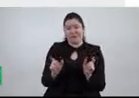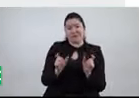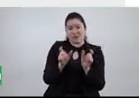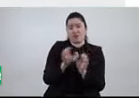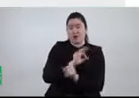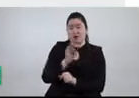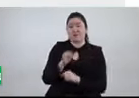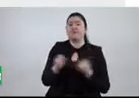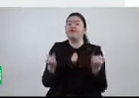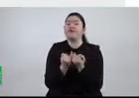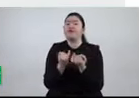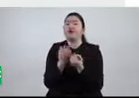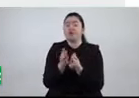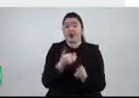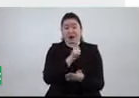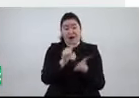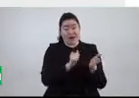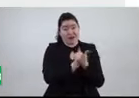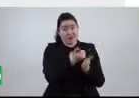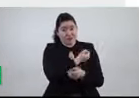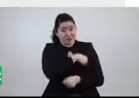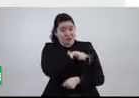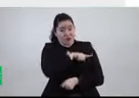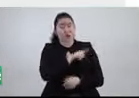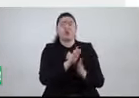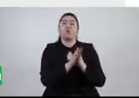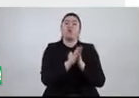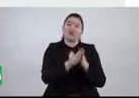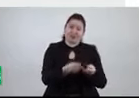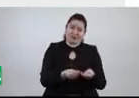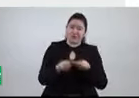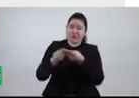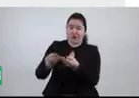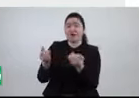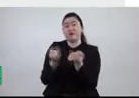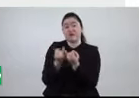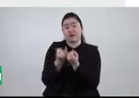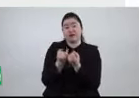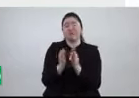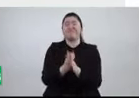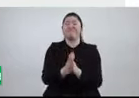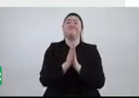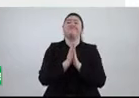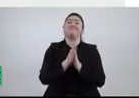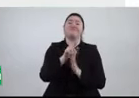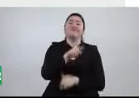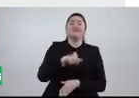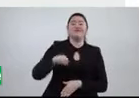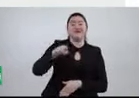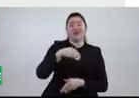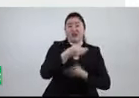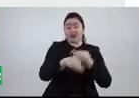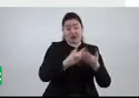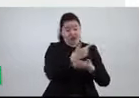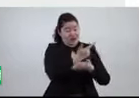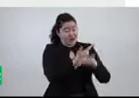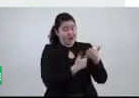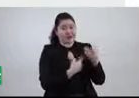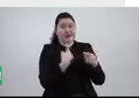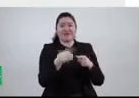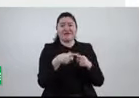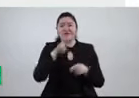con su cartilla nacional de salud, les pedimos que la lleven. Y recuerden, esto sí también queremos enfatizar, todos los padrones son integrados y son responsabilidad